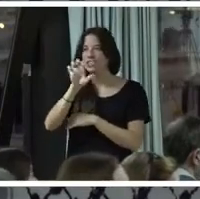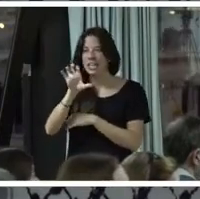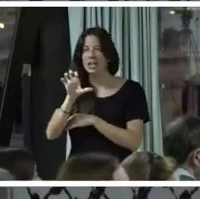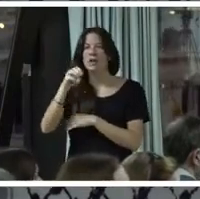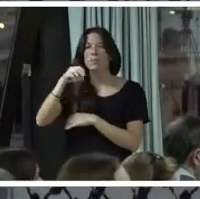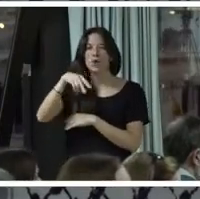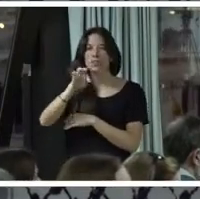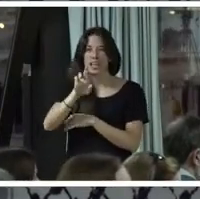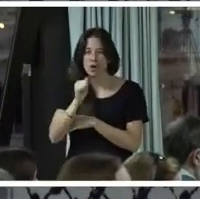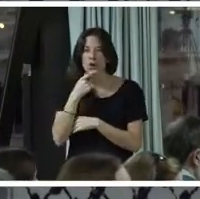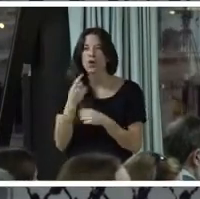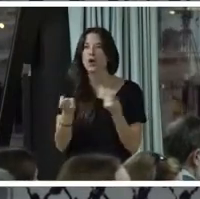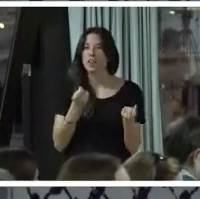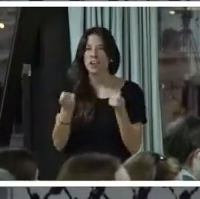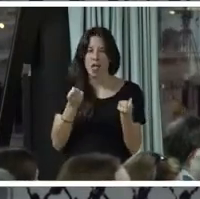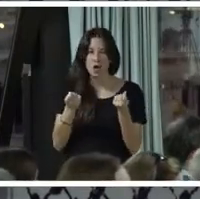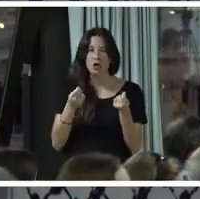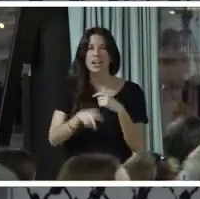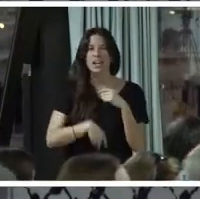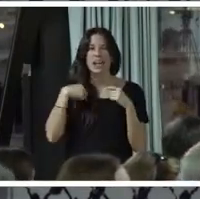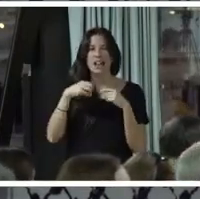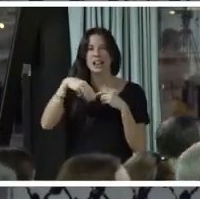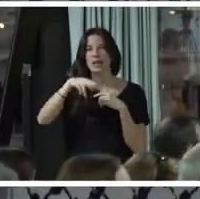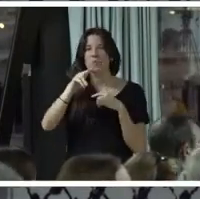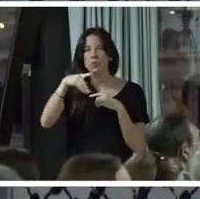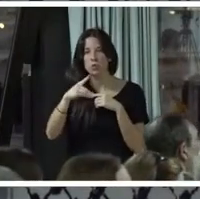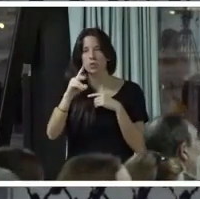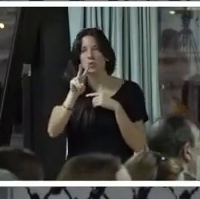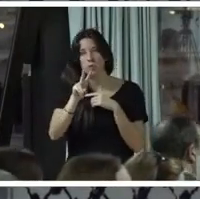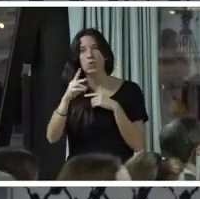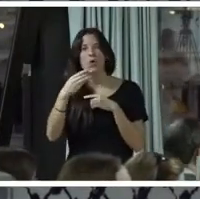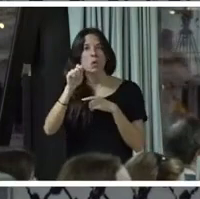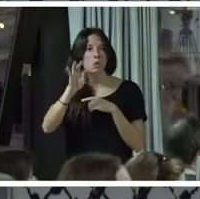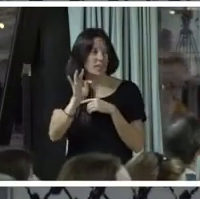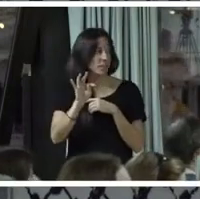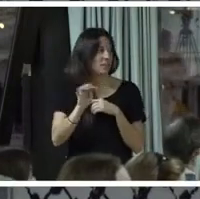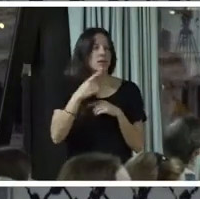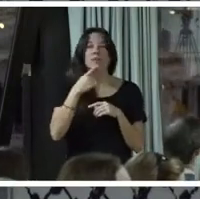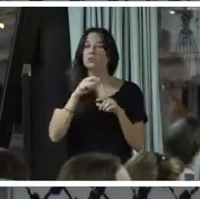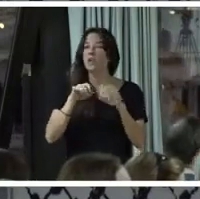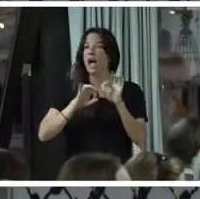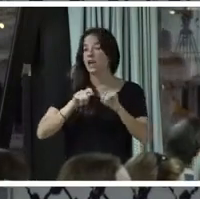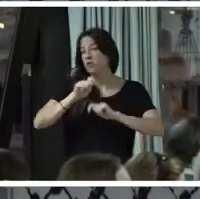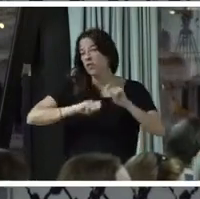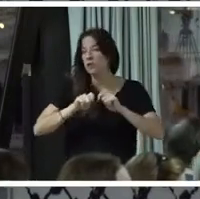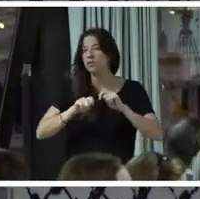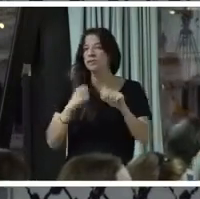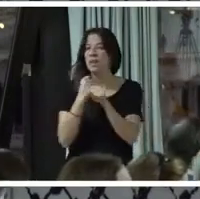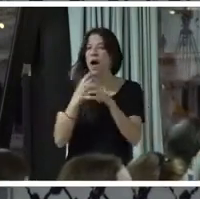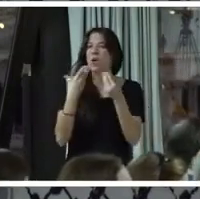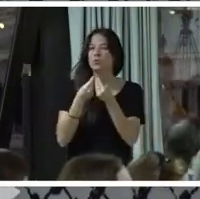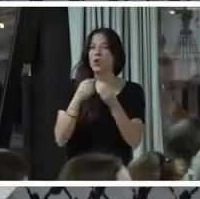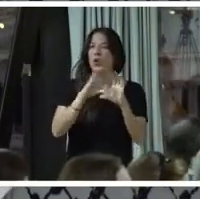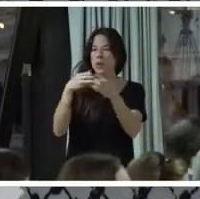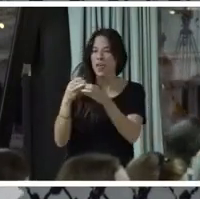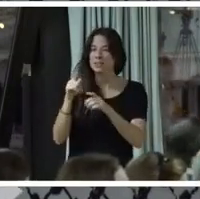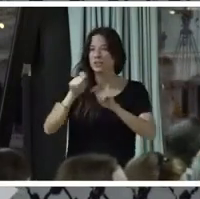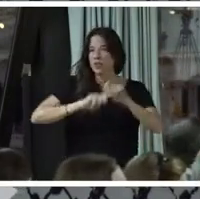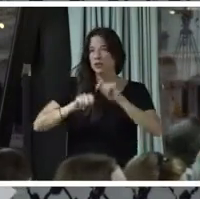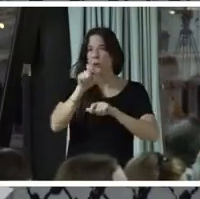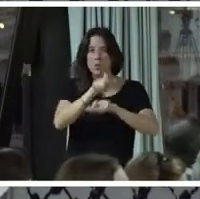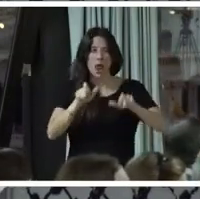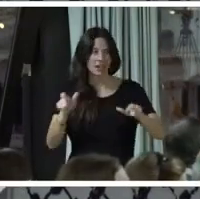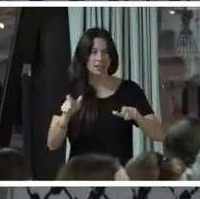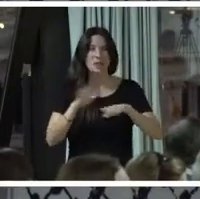el coordinador general de mundubat que si no lo conocéis es una organización que trabaja con comunidades y con asociaciones populares para la formación